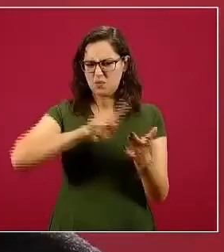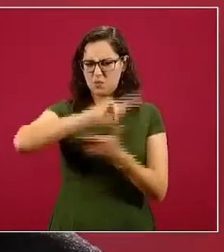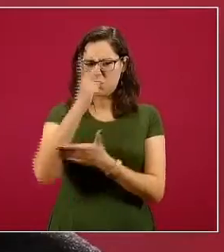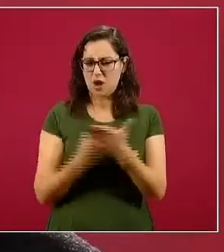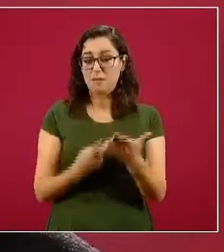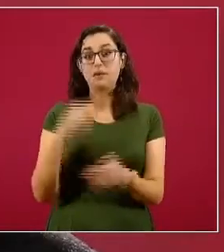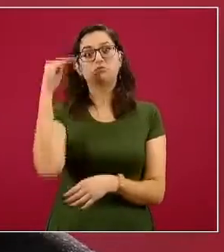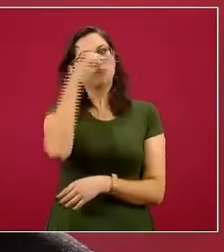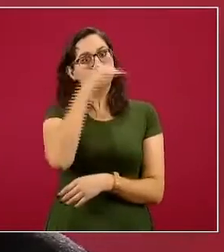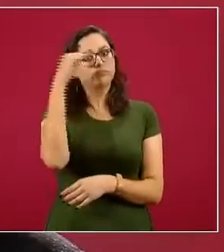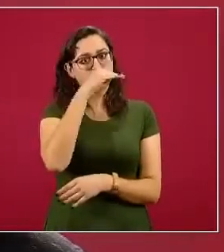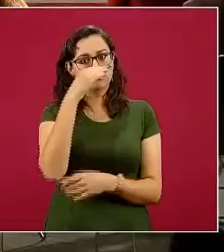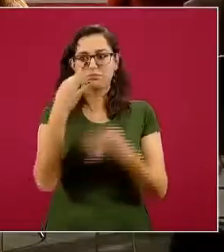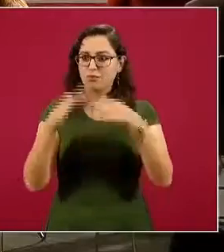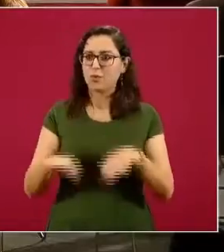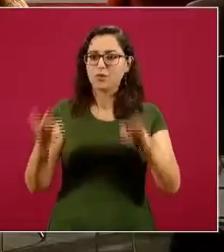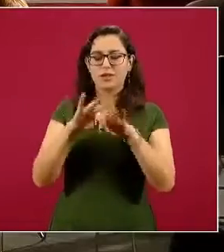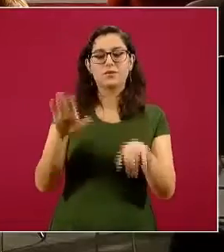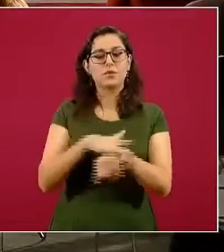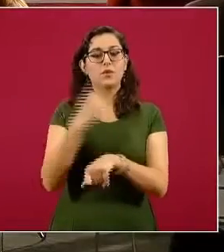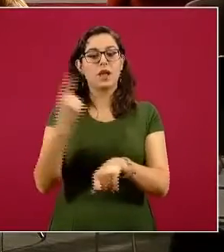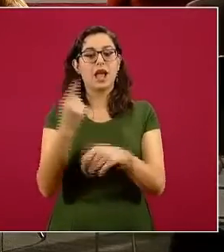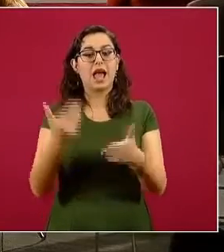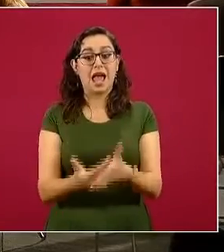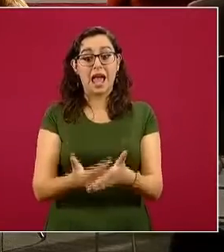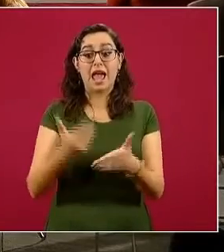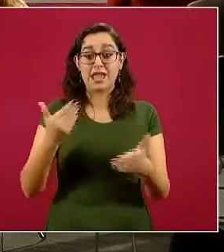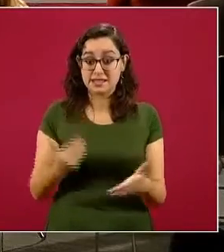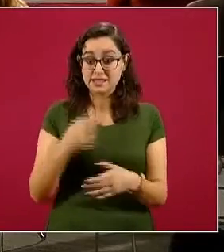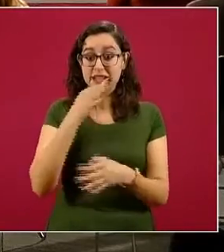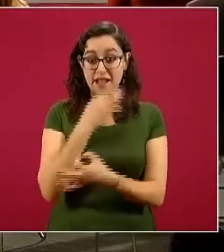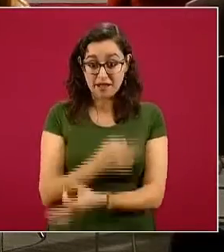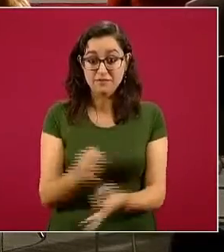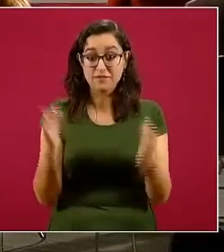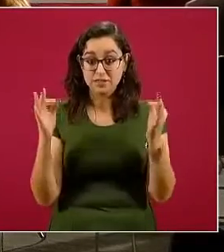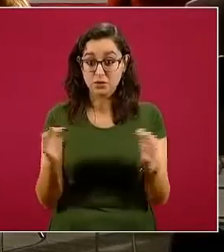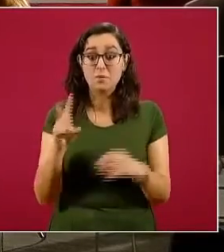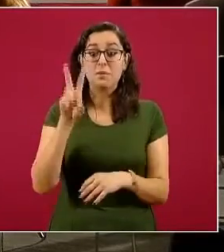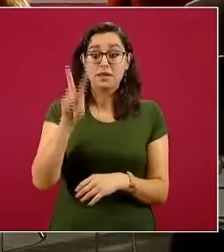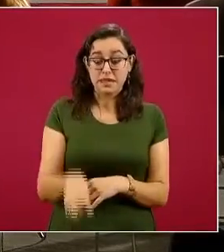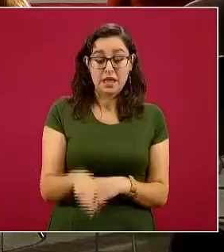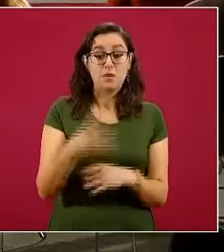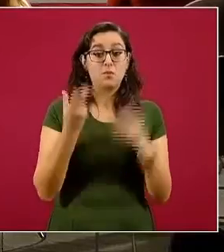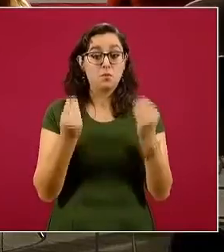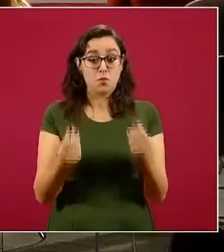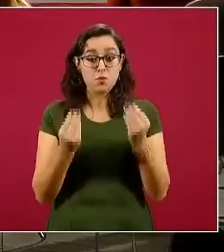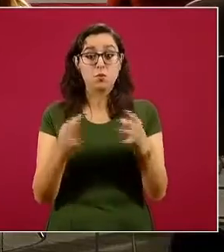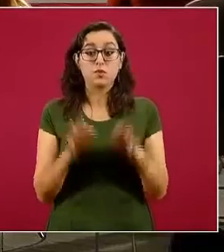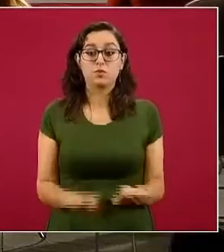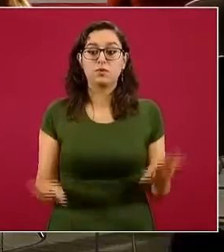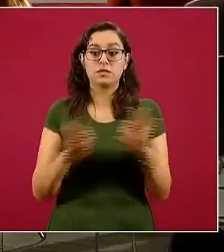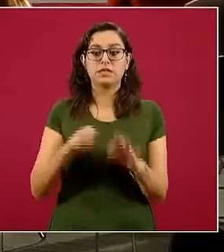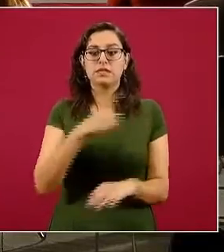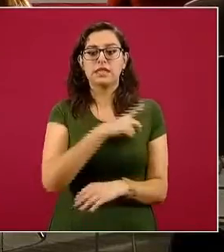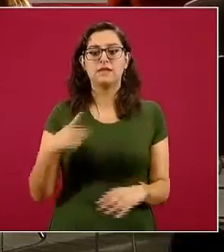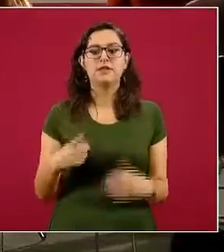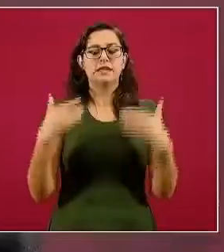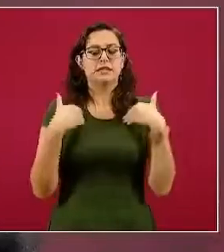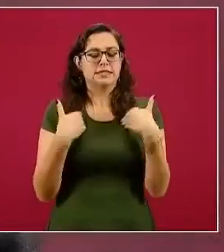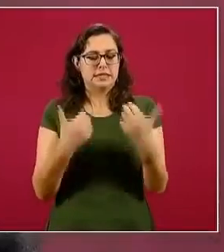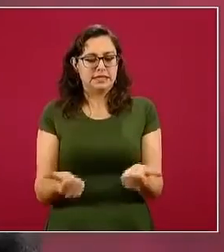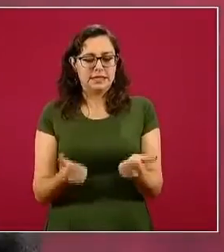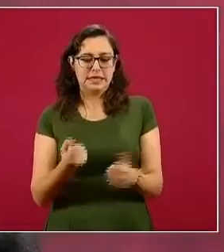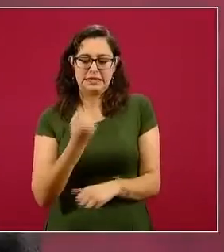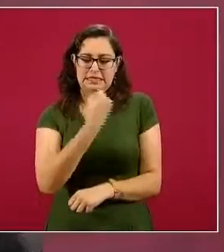gratuito. Y yo comento anticipadamente a su presentación la importancia de entender la salud reproductiva